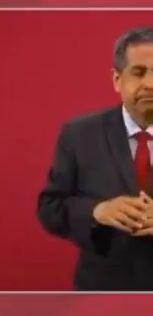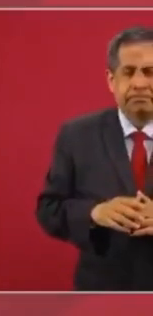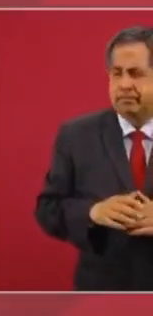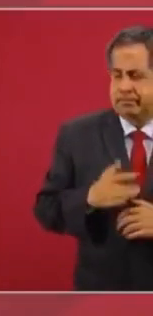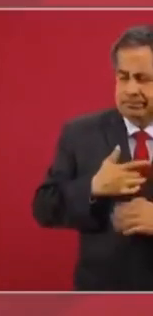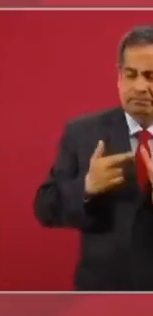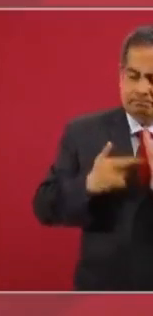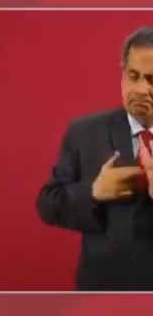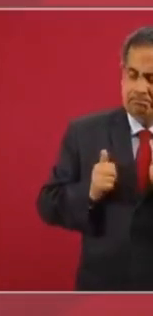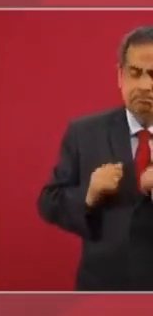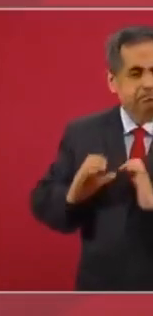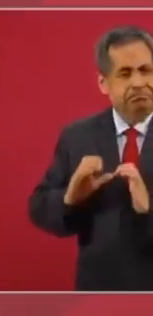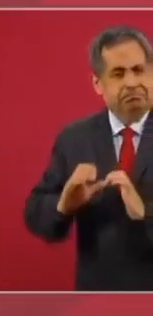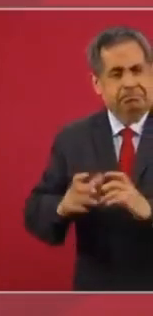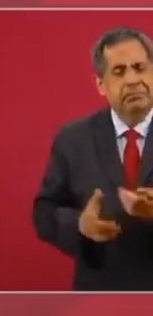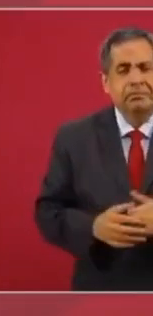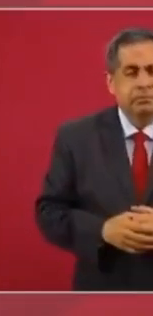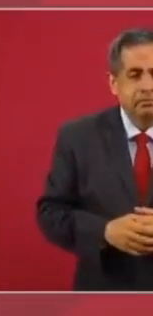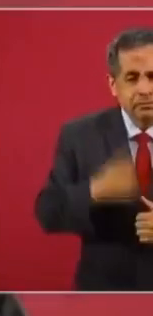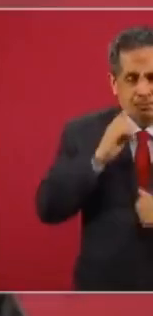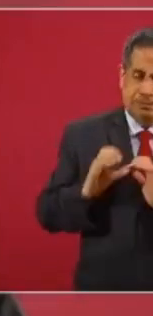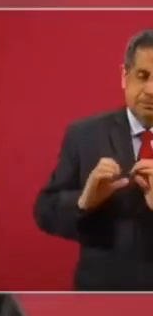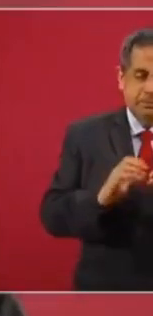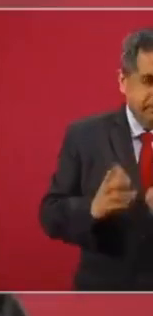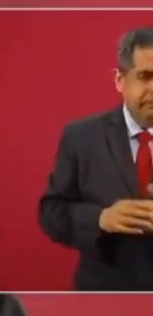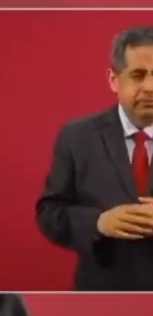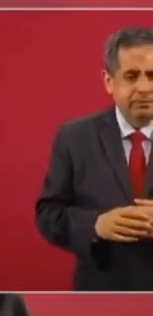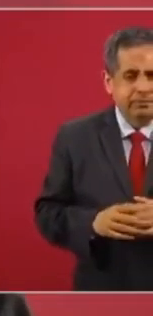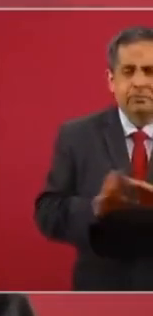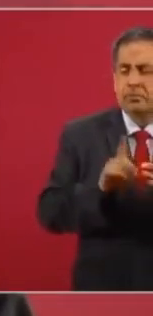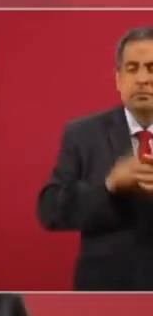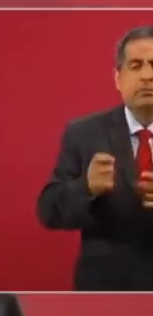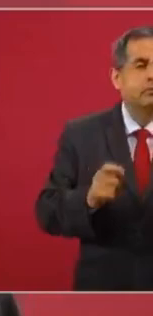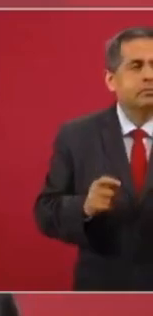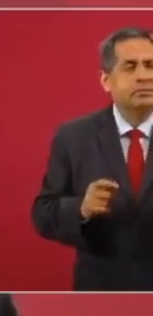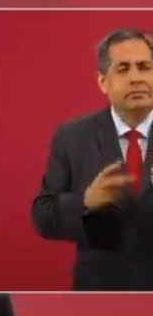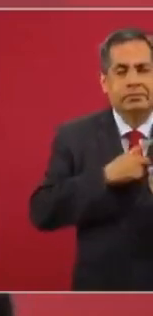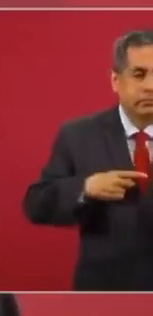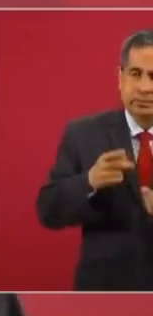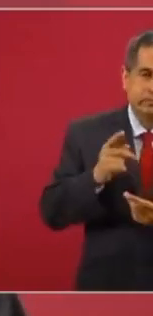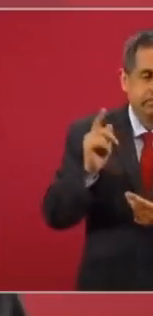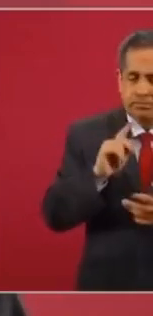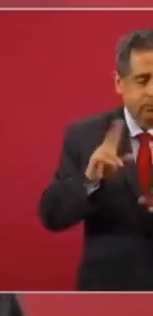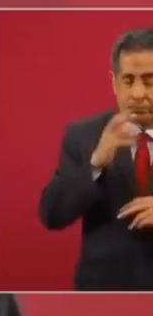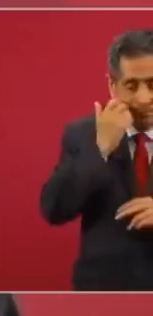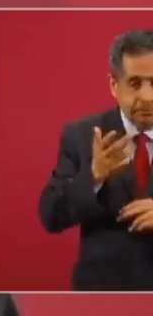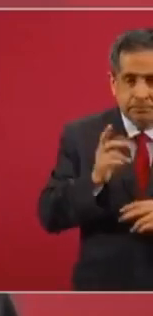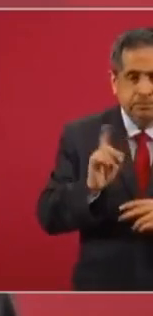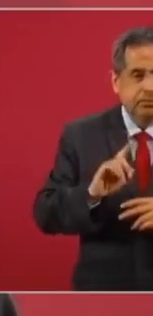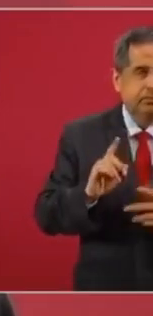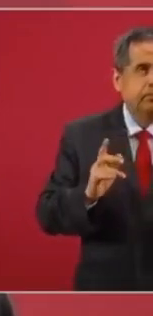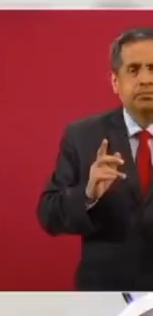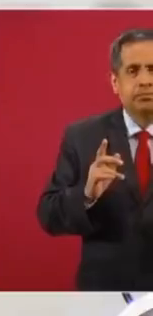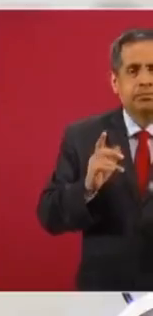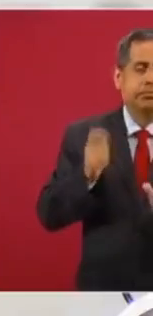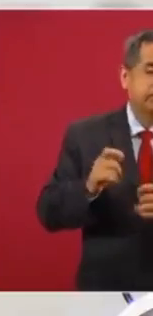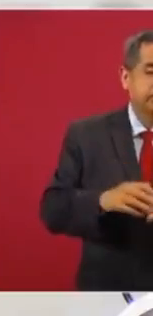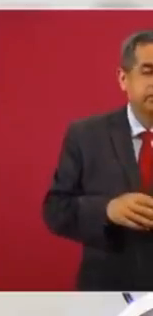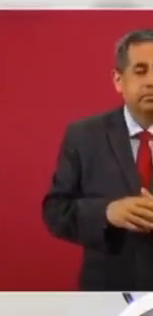tome las medidas de cuidado, que no tengamos que recurrir